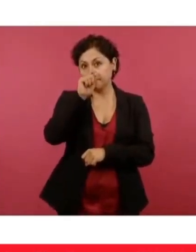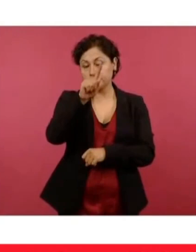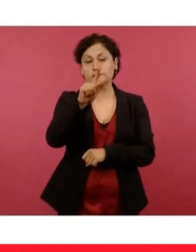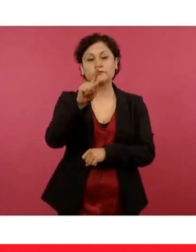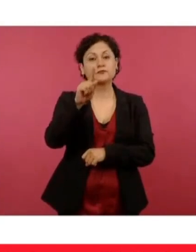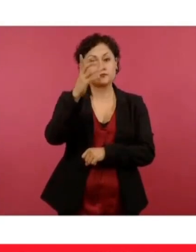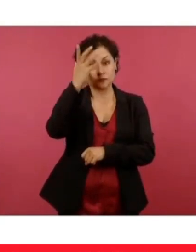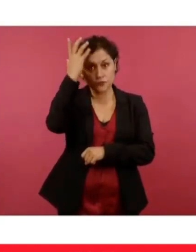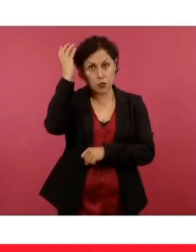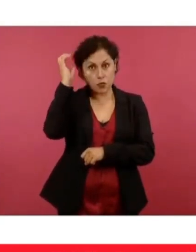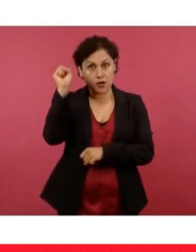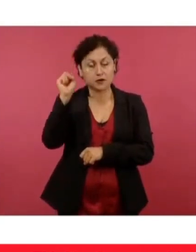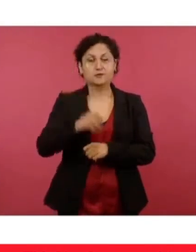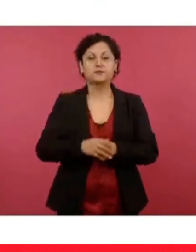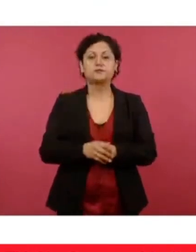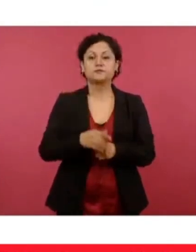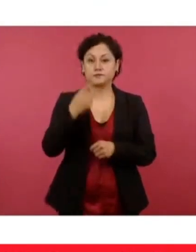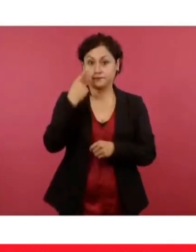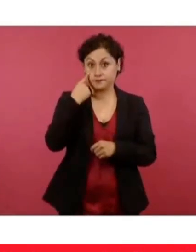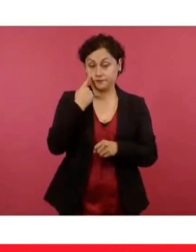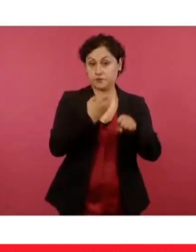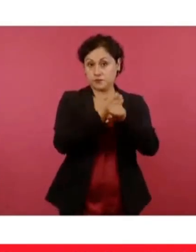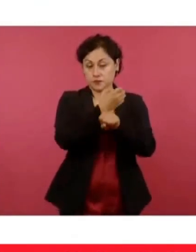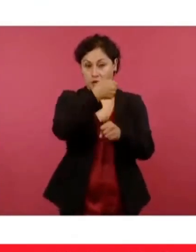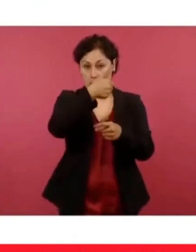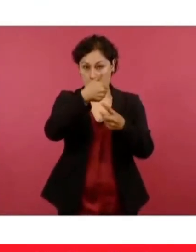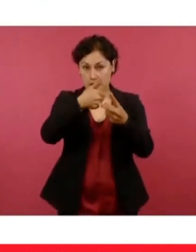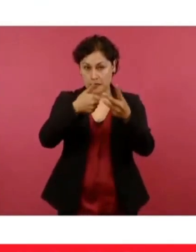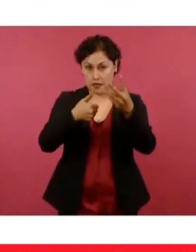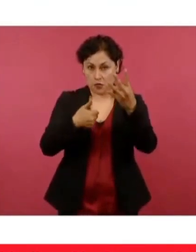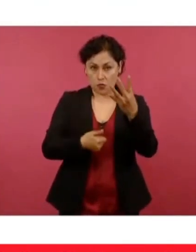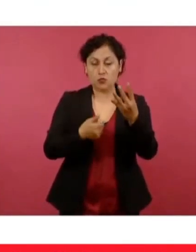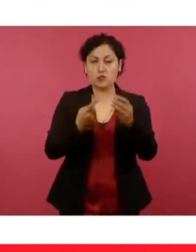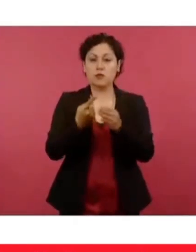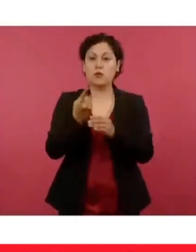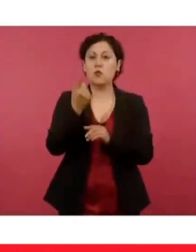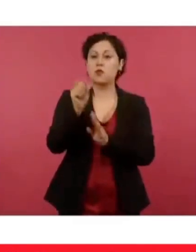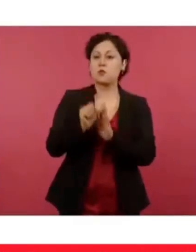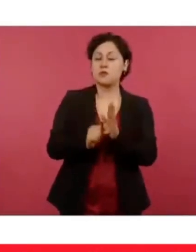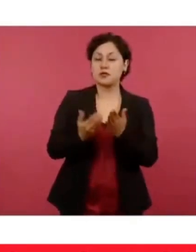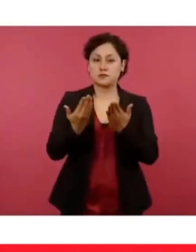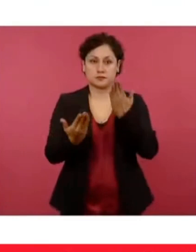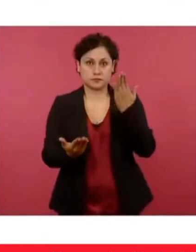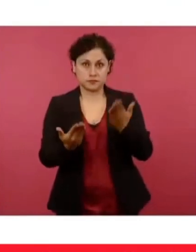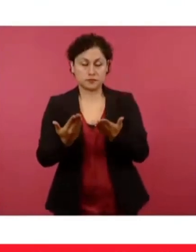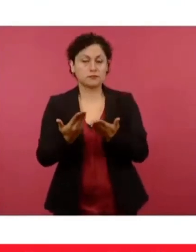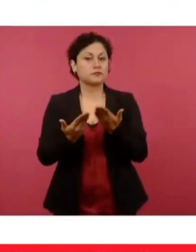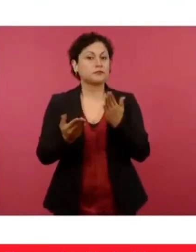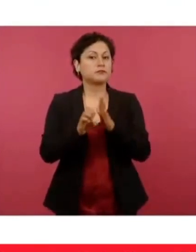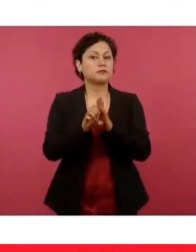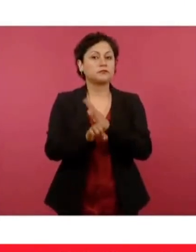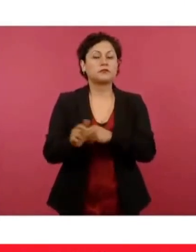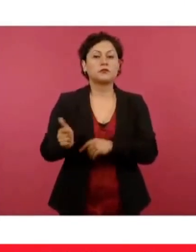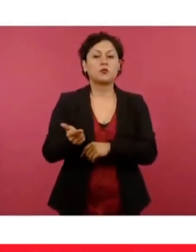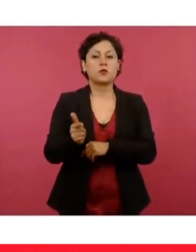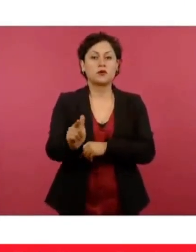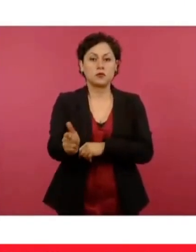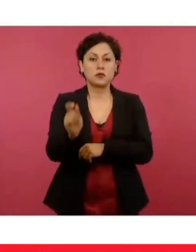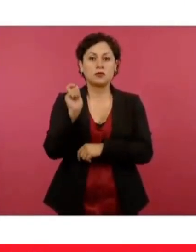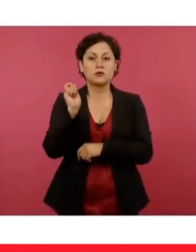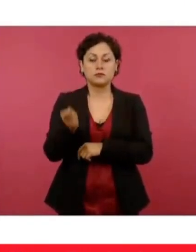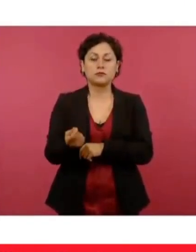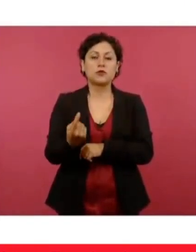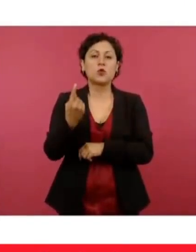adelante ahora Los vemos uno por uno con respecto al mes anterior en el caso de Guanajuato representó un